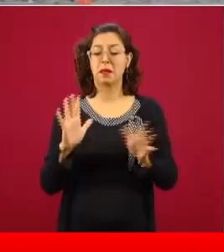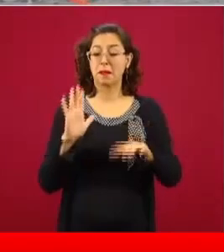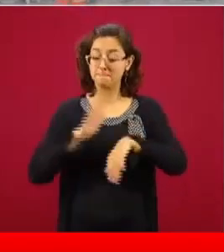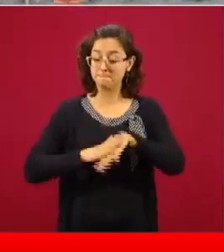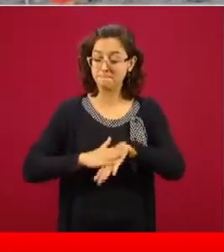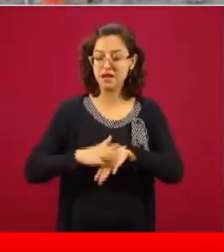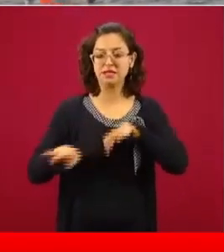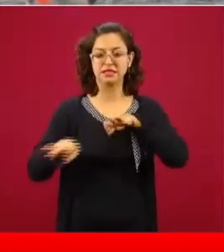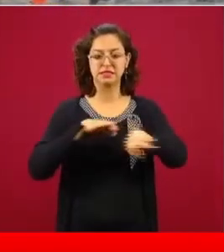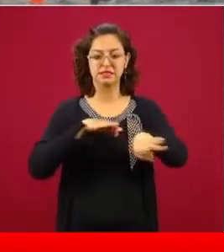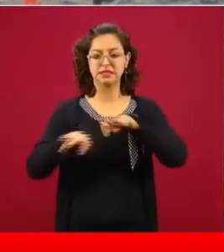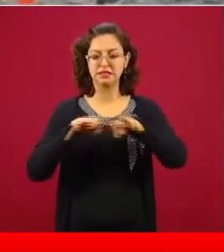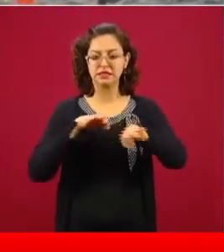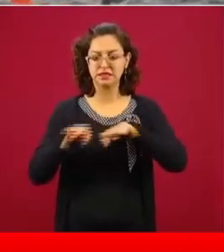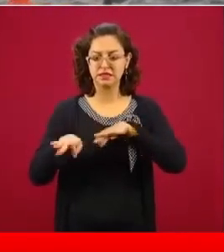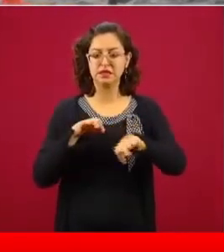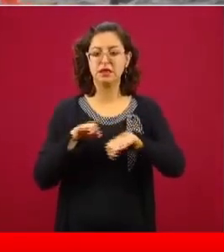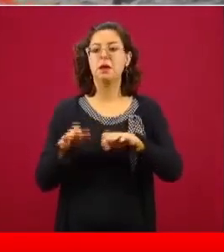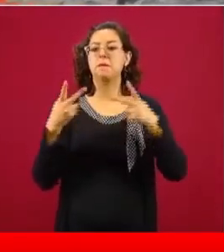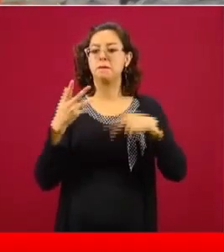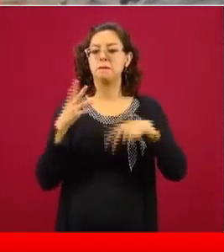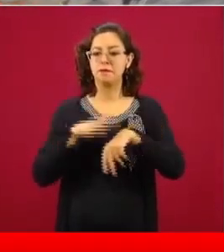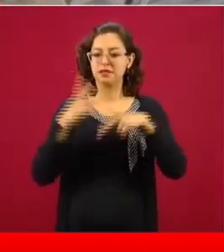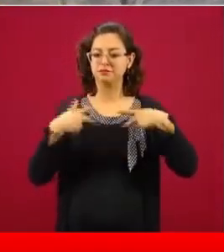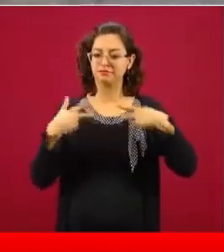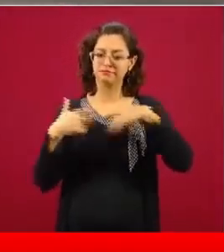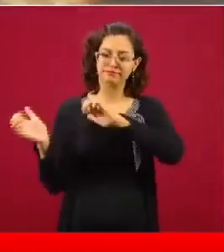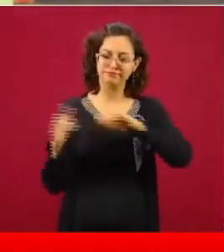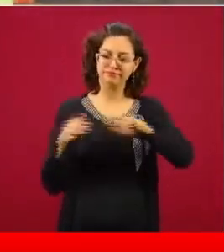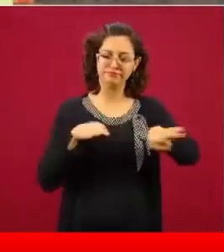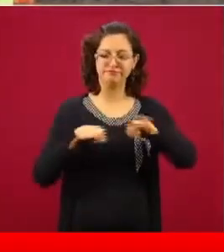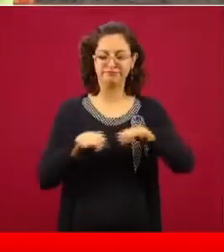obra. Se han generado más fuentes de empleo. Va el reporte.